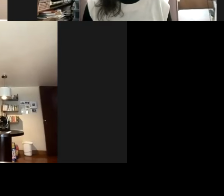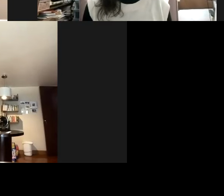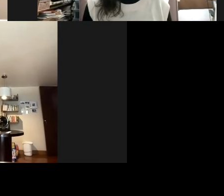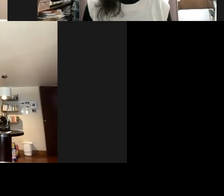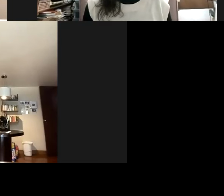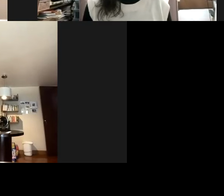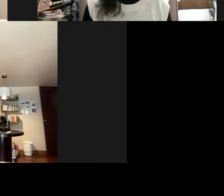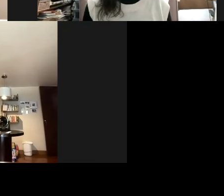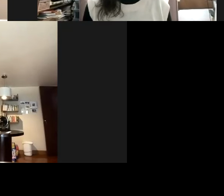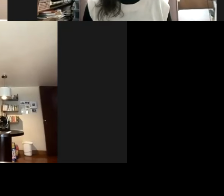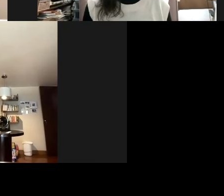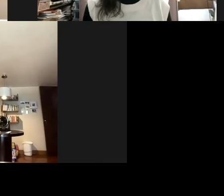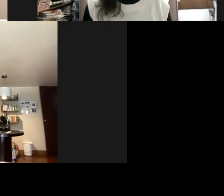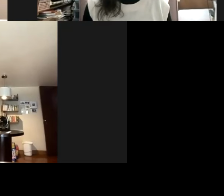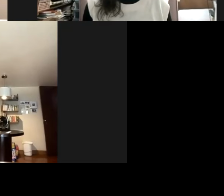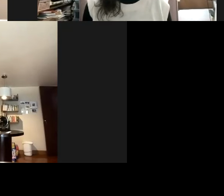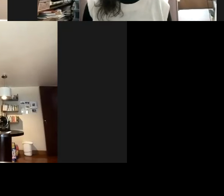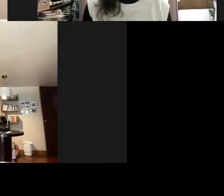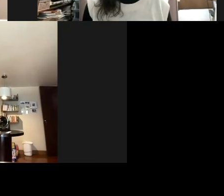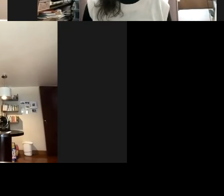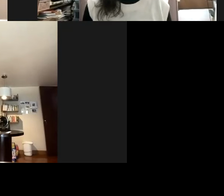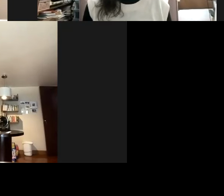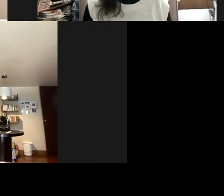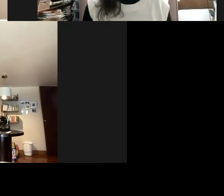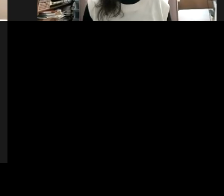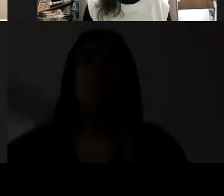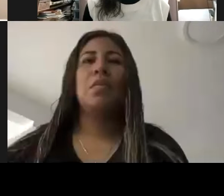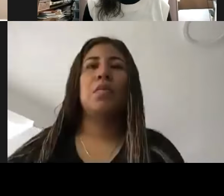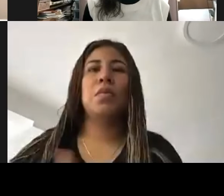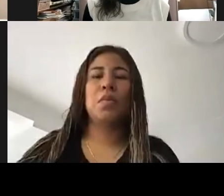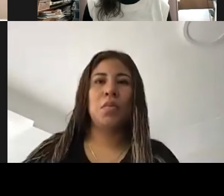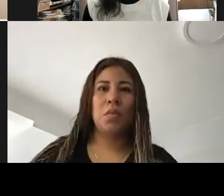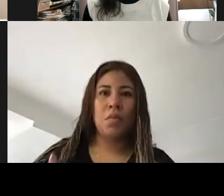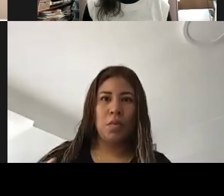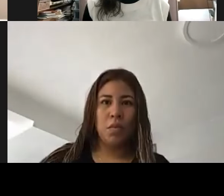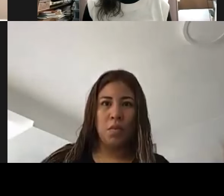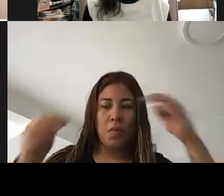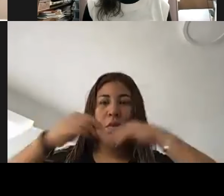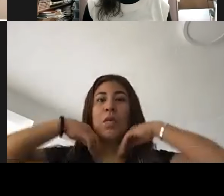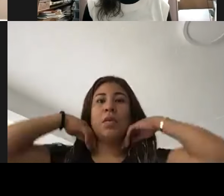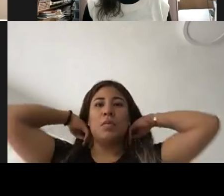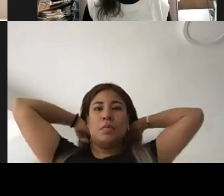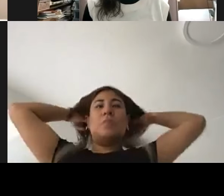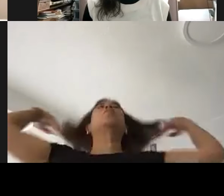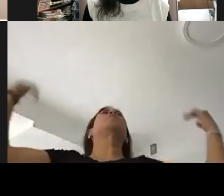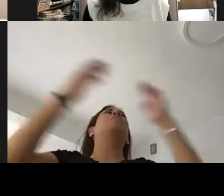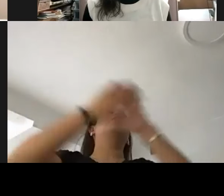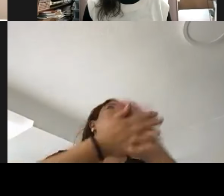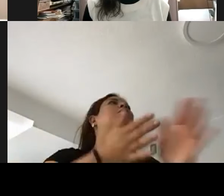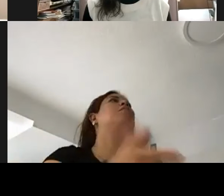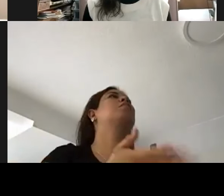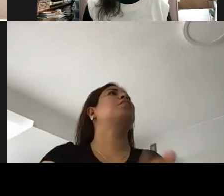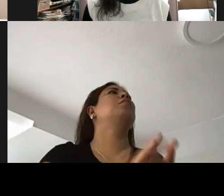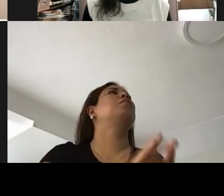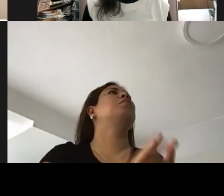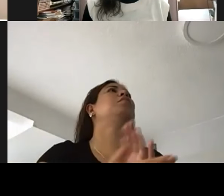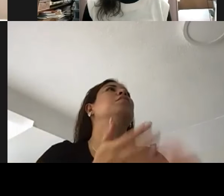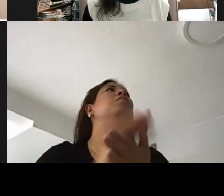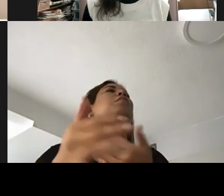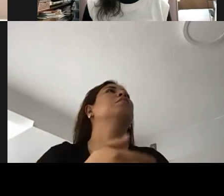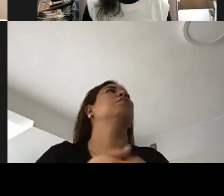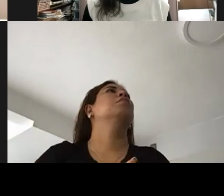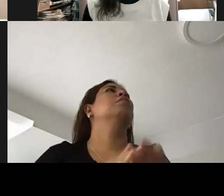como permanente en fecha 1 de diciembre del año en curso. Con la finalidad de desahogar el día de hoy la mesa